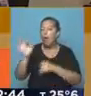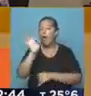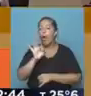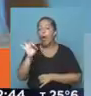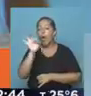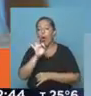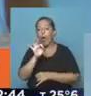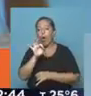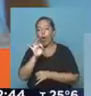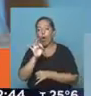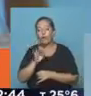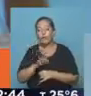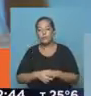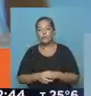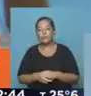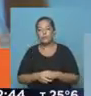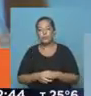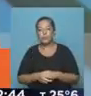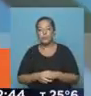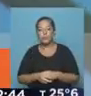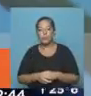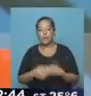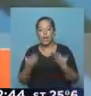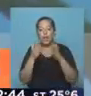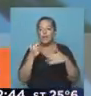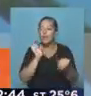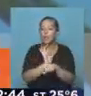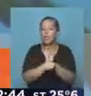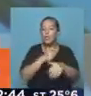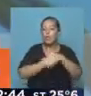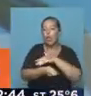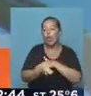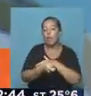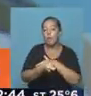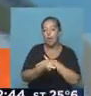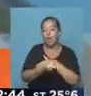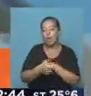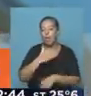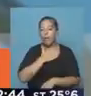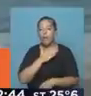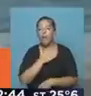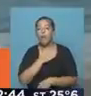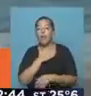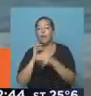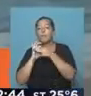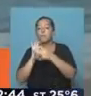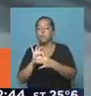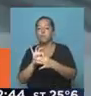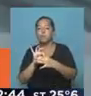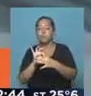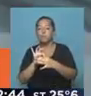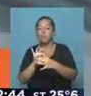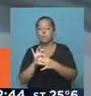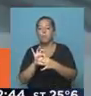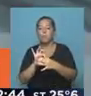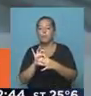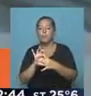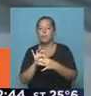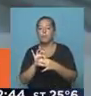gran espacio que se le abrió a la coima de odebrecht eh Lamentablemente tiene que ver con la gran iniciativa de la unión Nacional